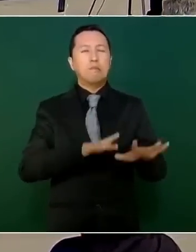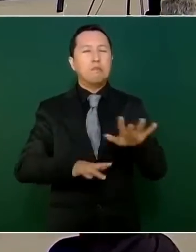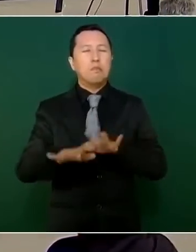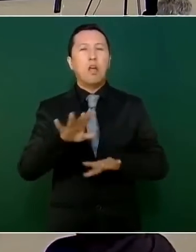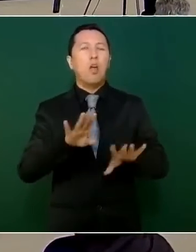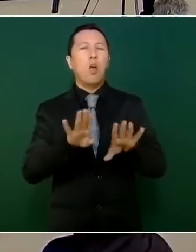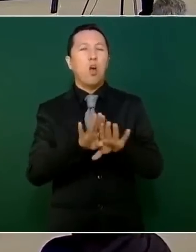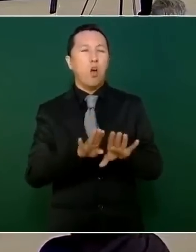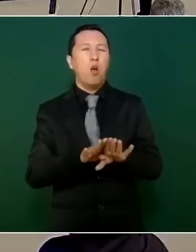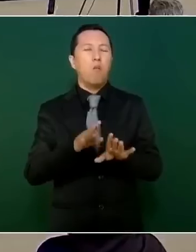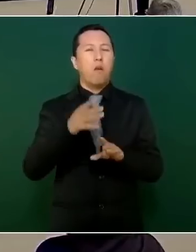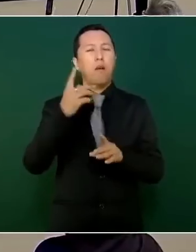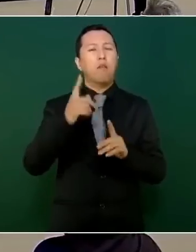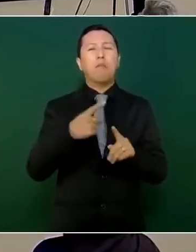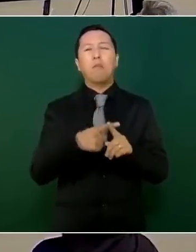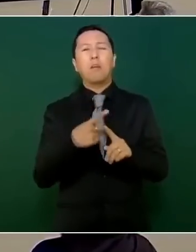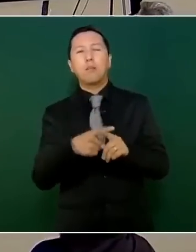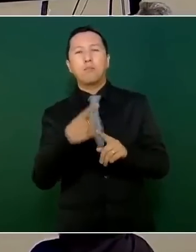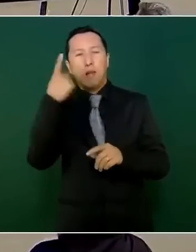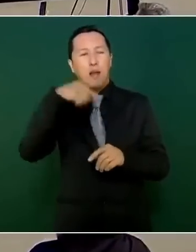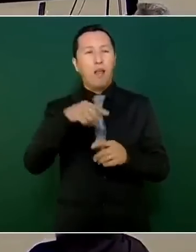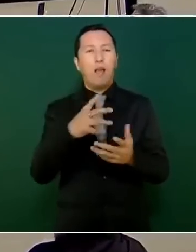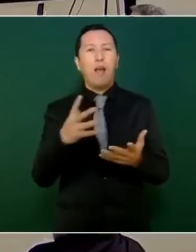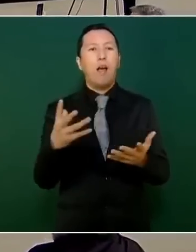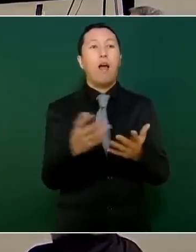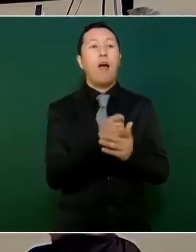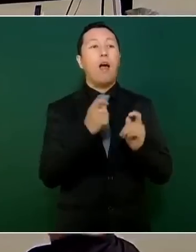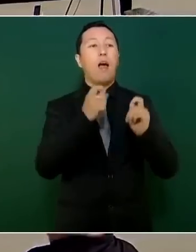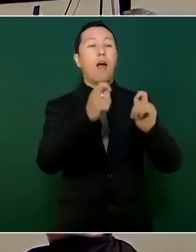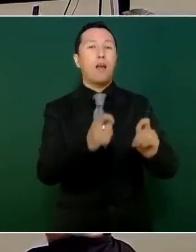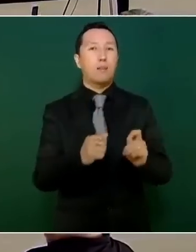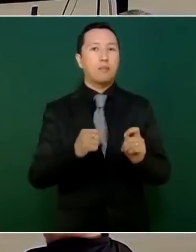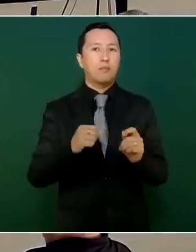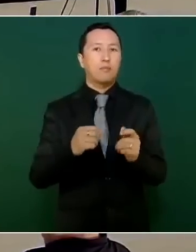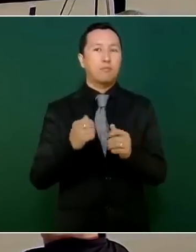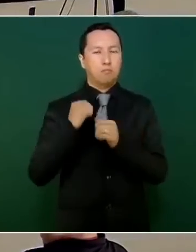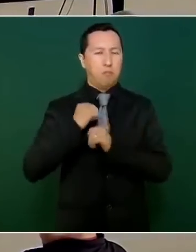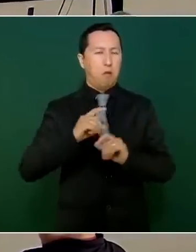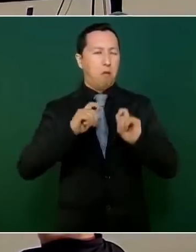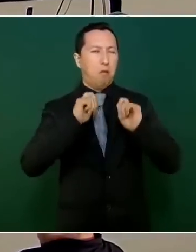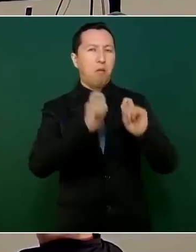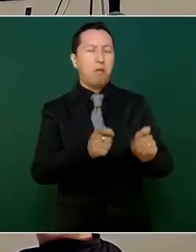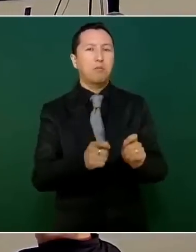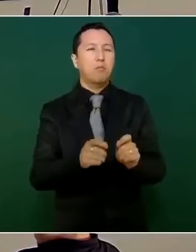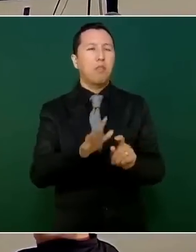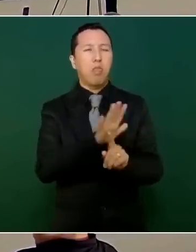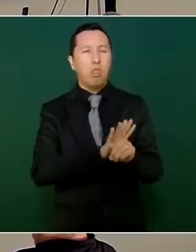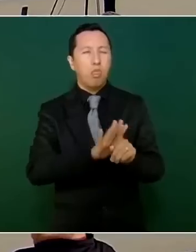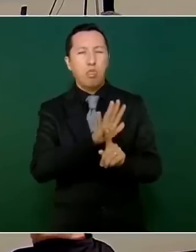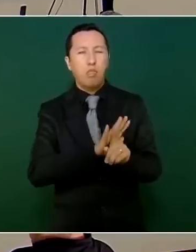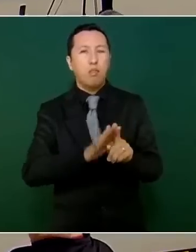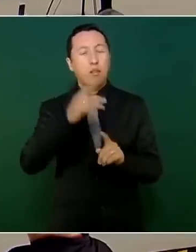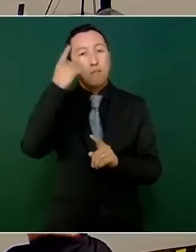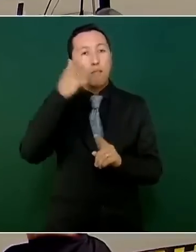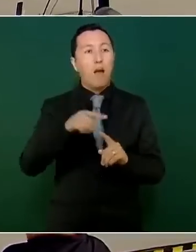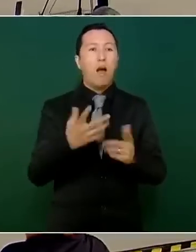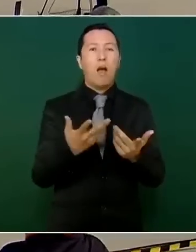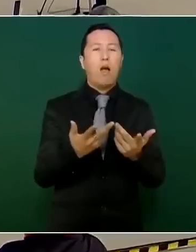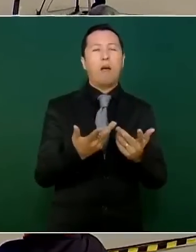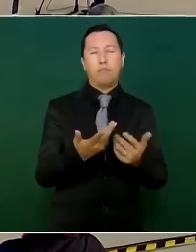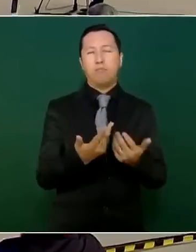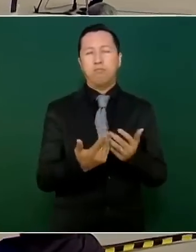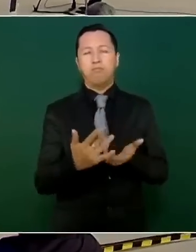manejarlos para que den dobles órdenes de ocupación, por ejemplo, y